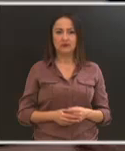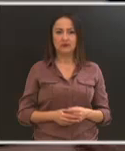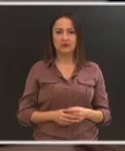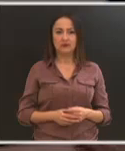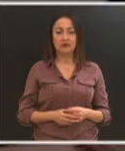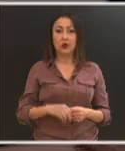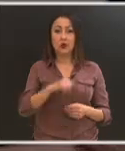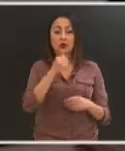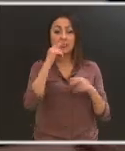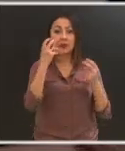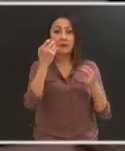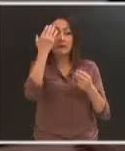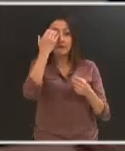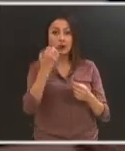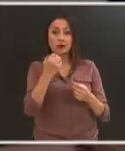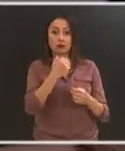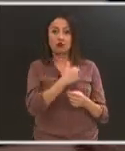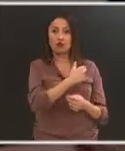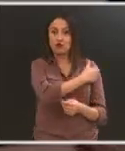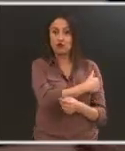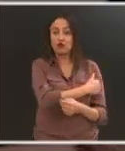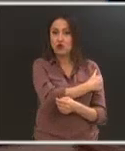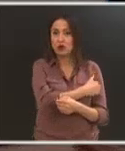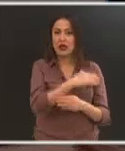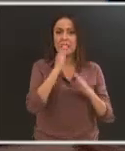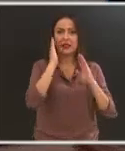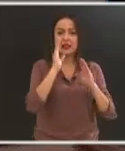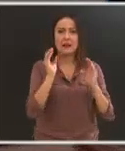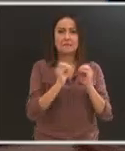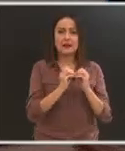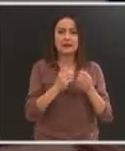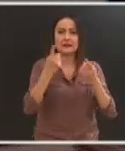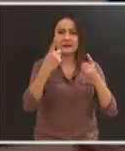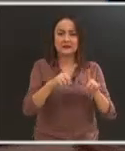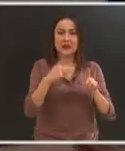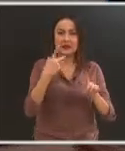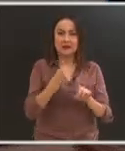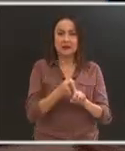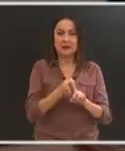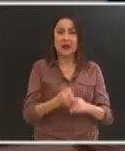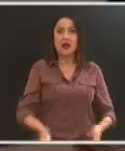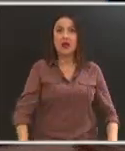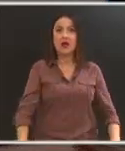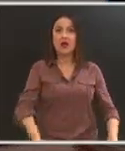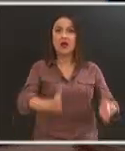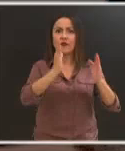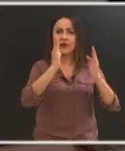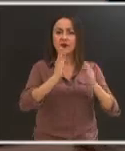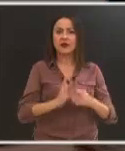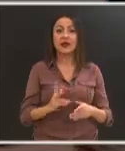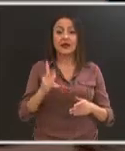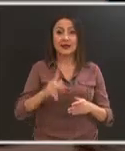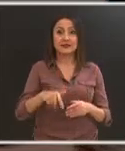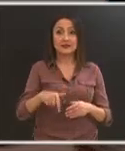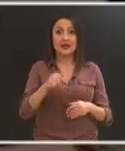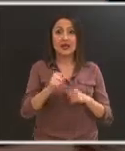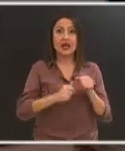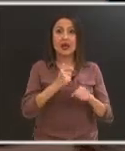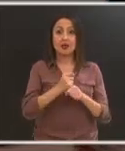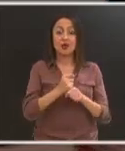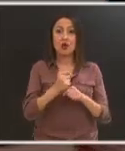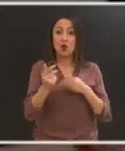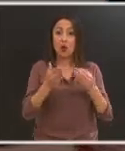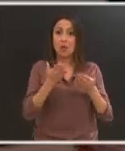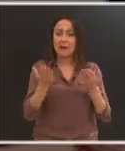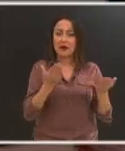Vamos con otros temas porque la Cruz Roja Costarricense ha tenido más accidentes en carretera durante este año, esto en